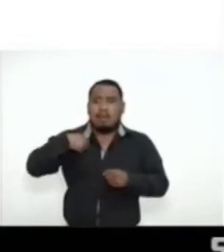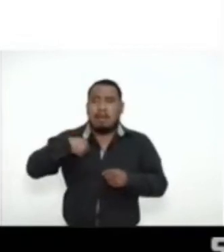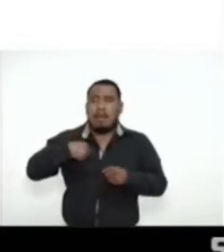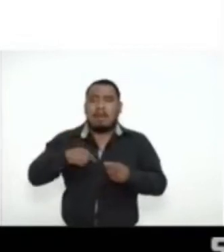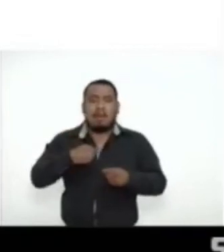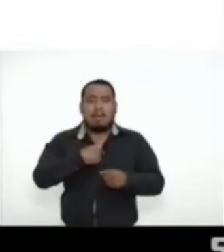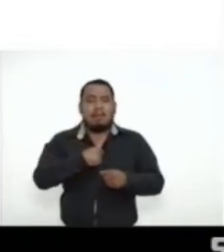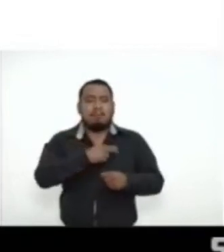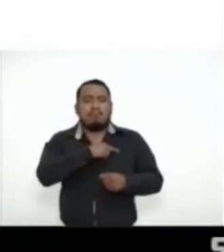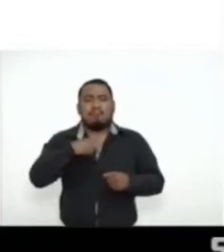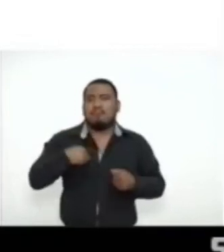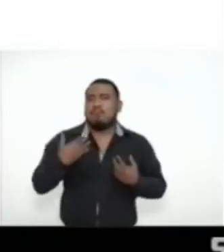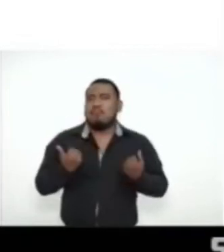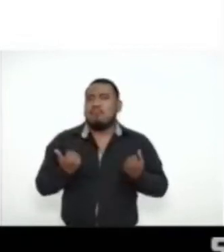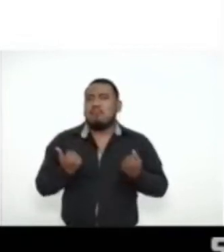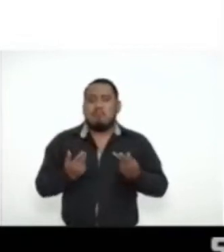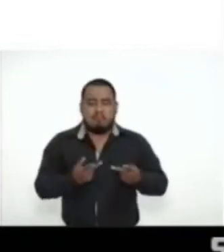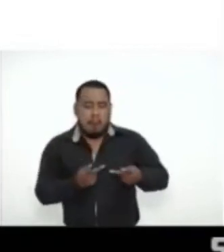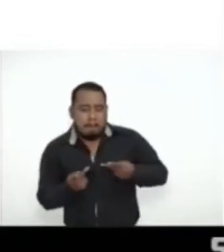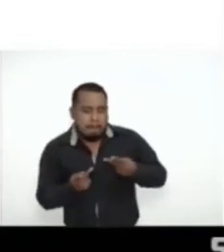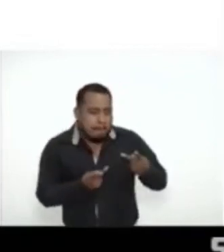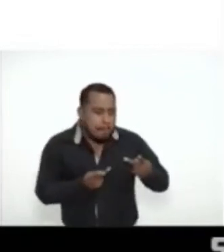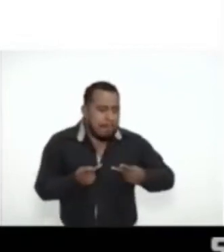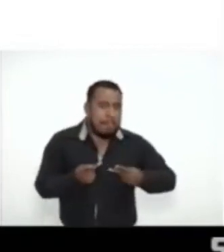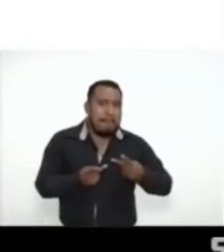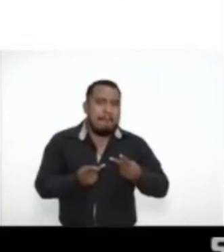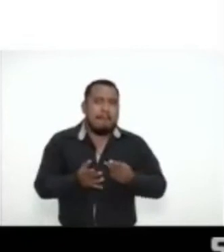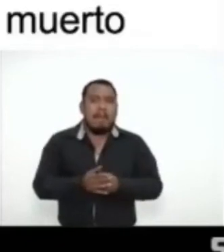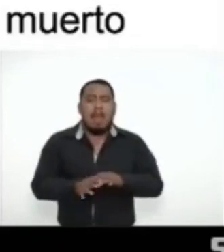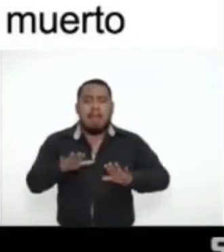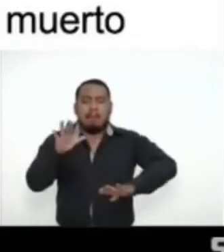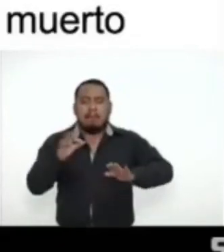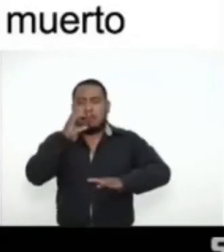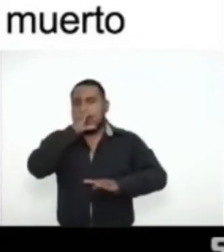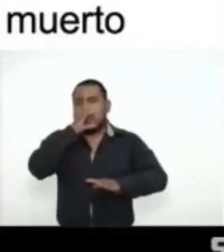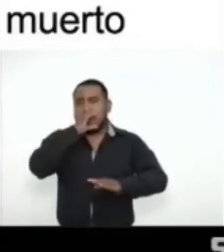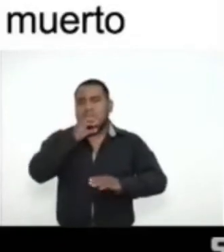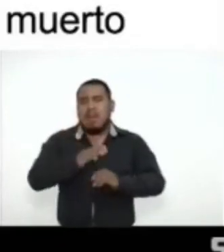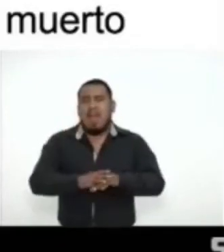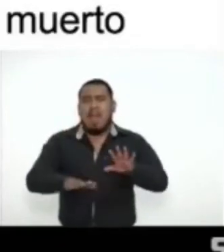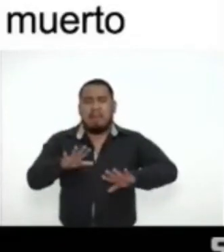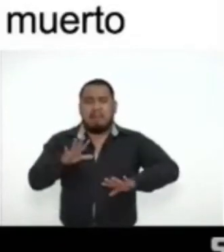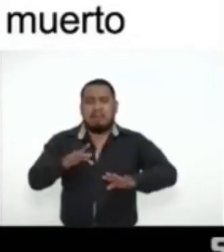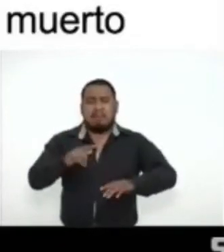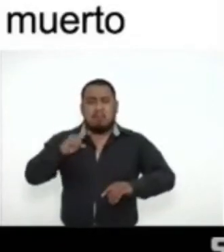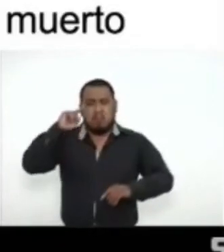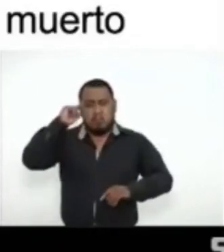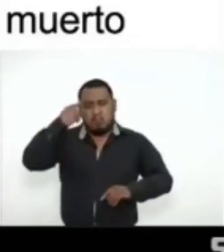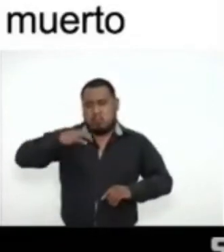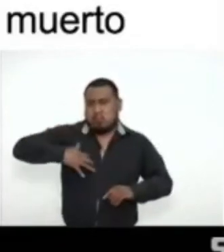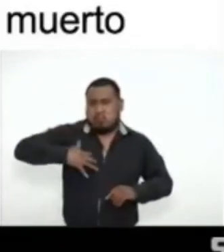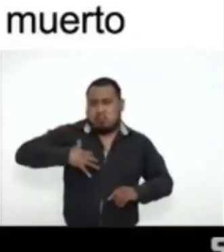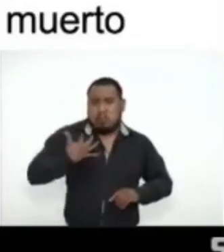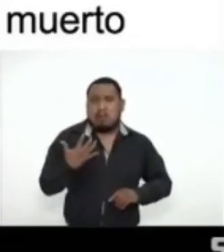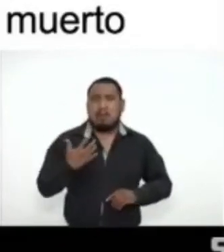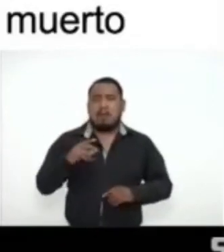gestionamos adecuadamente. Generalmente la fiebre está relacionada con la ira y el desmayo